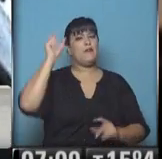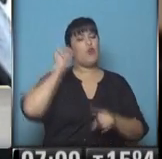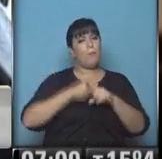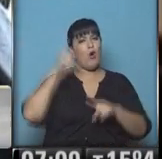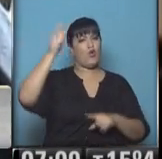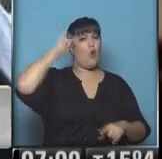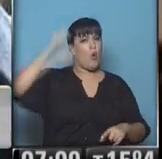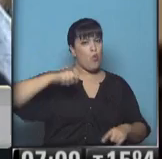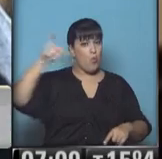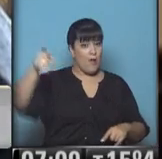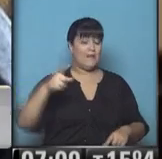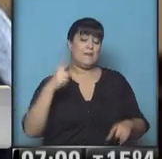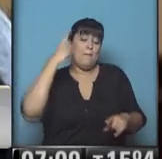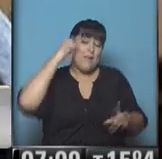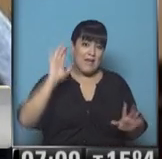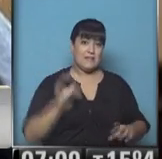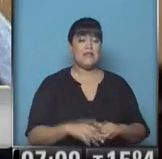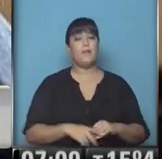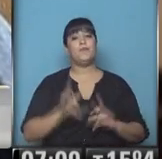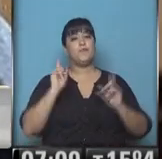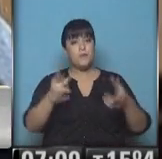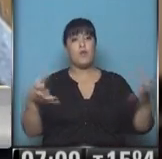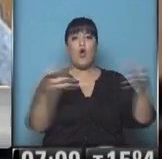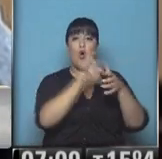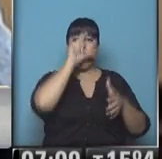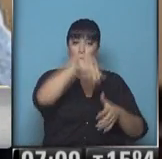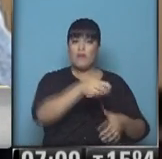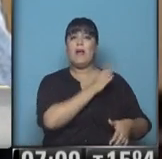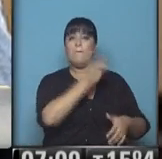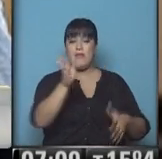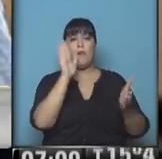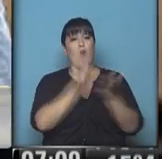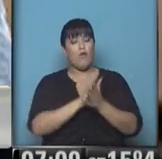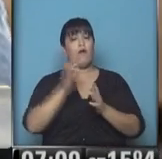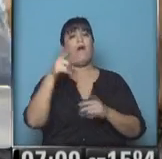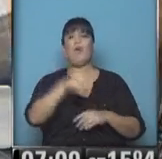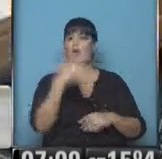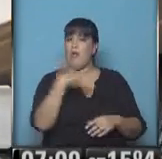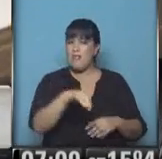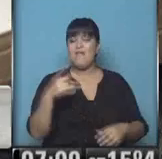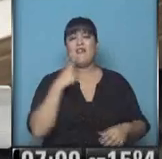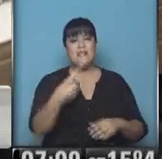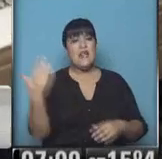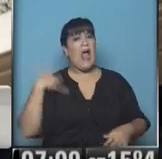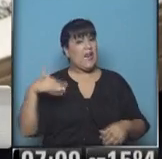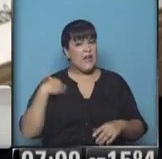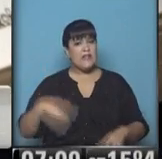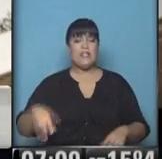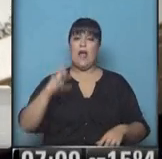sistema judicial de Estados Unidos. Los querellantes piden respetuosamente que el tribunal declare a Argentina en desacato. ¿Quién dice todo esto